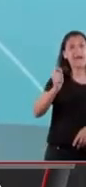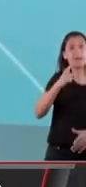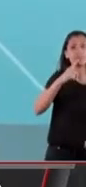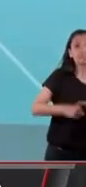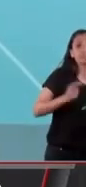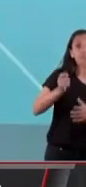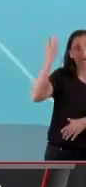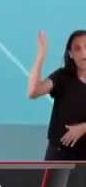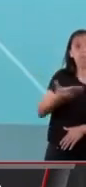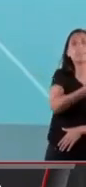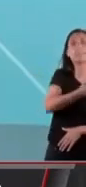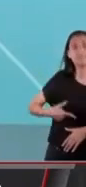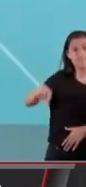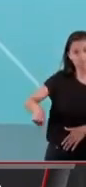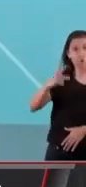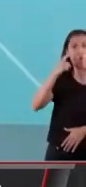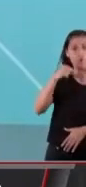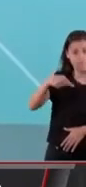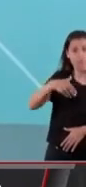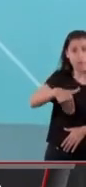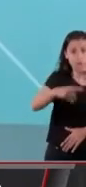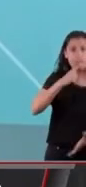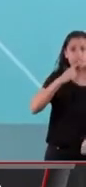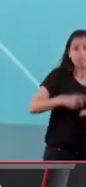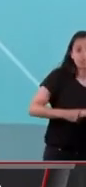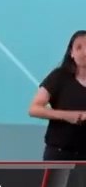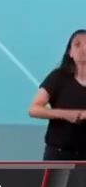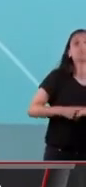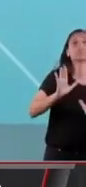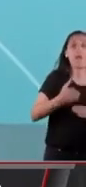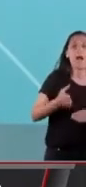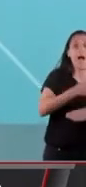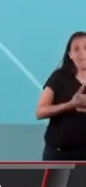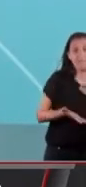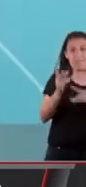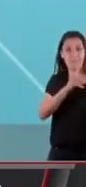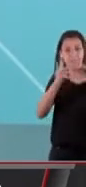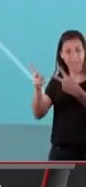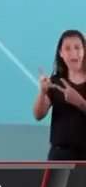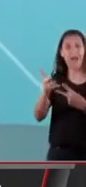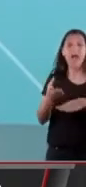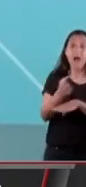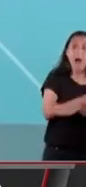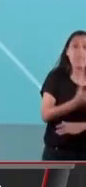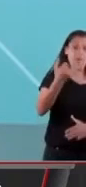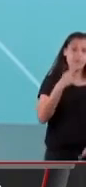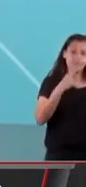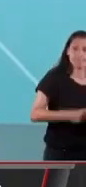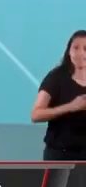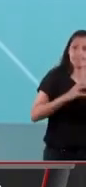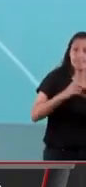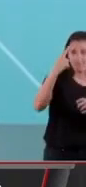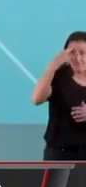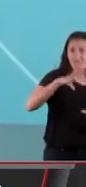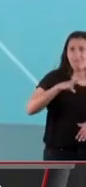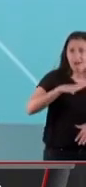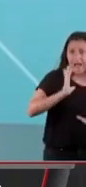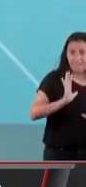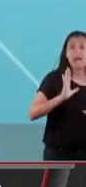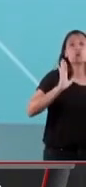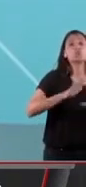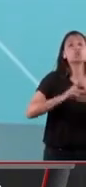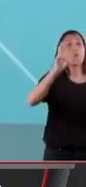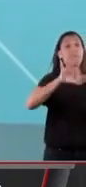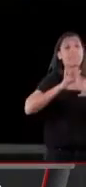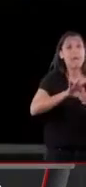Juan. A través de su presentación, instó a los jueces de la Corte a pronunciarse sobre lo que llamó el estado